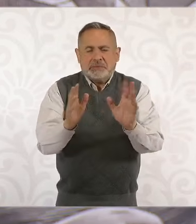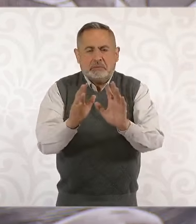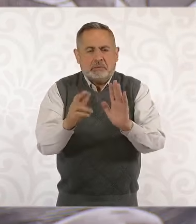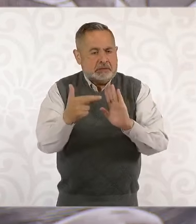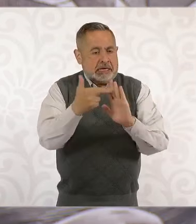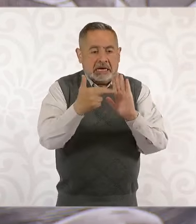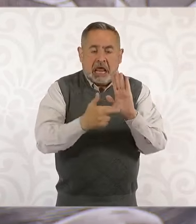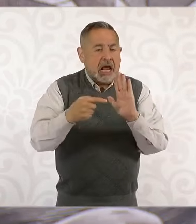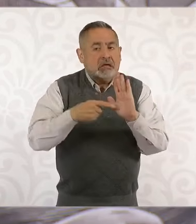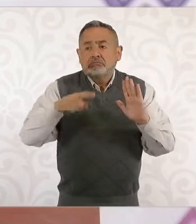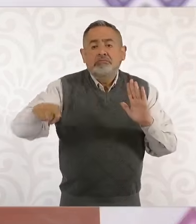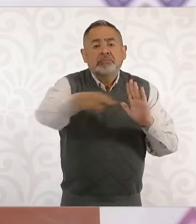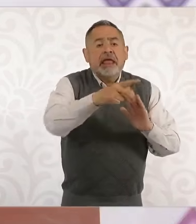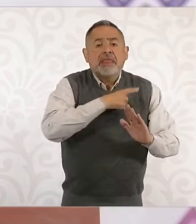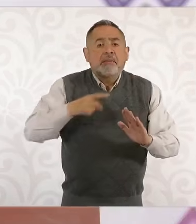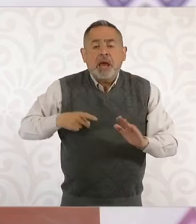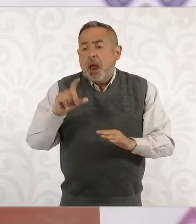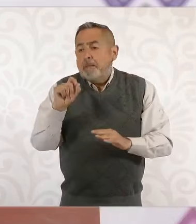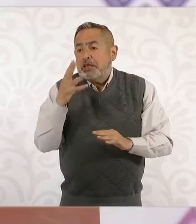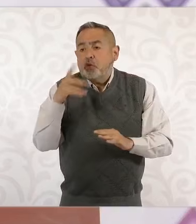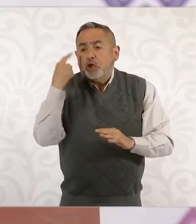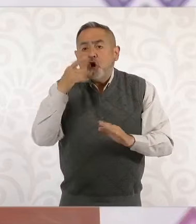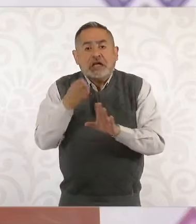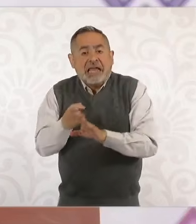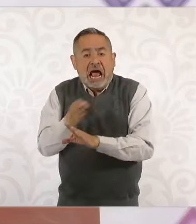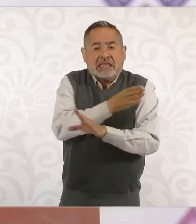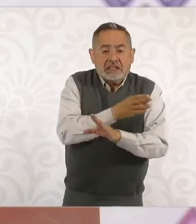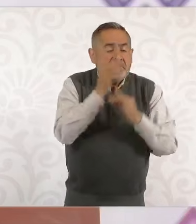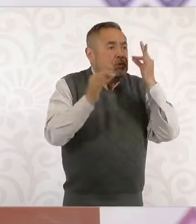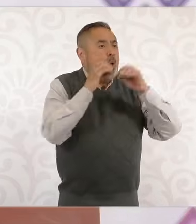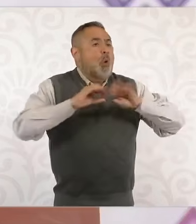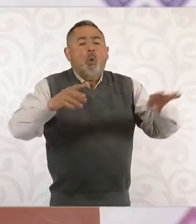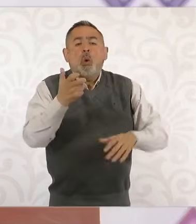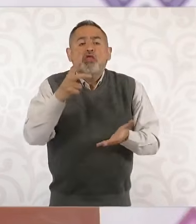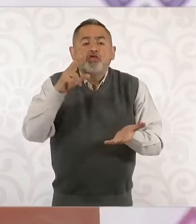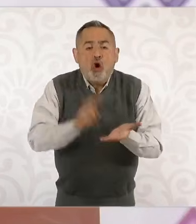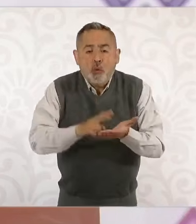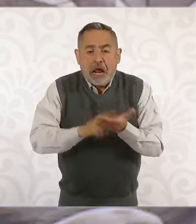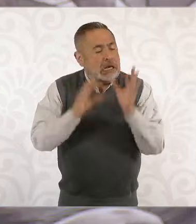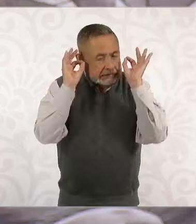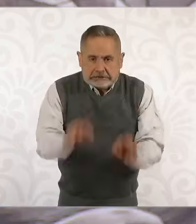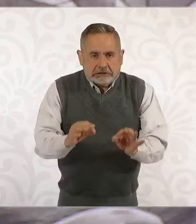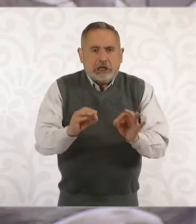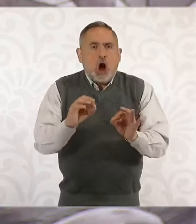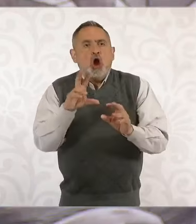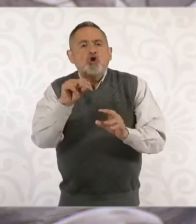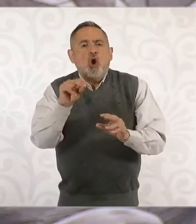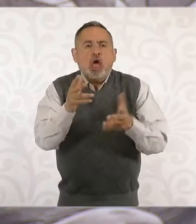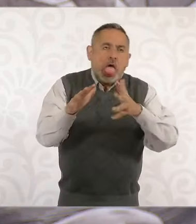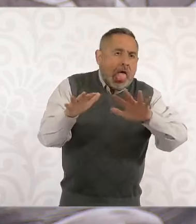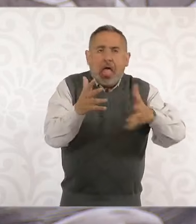obligando a estas empresas a que publiquen 24 horas antes, no solamente los rangos, sino los precios totales y en el